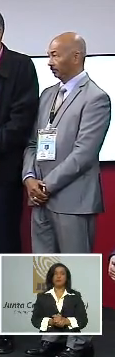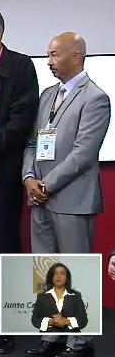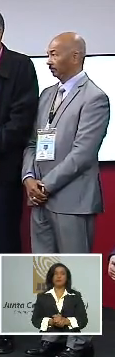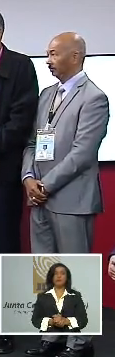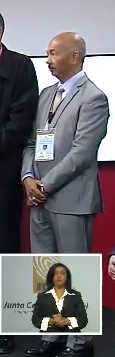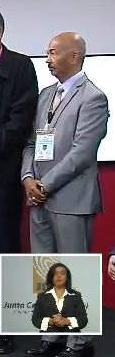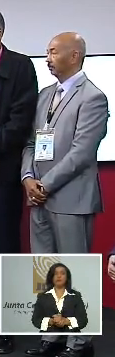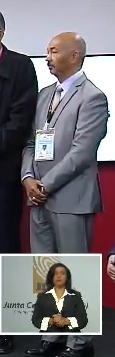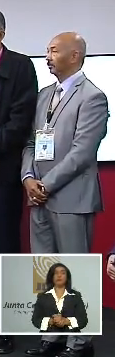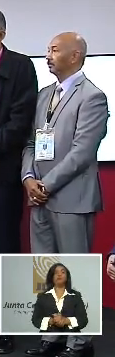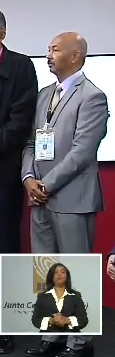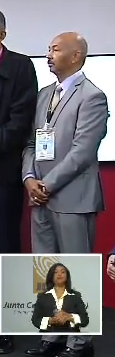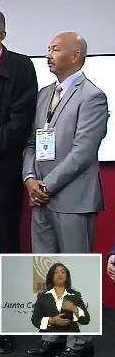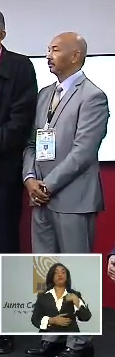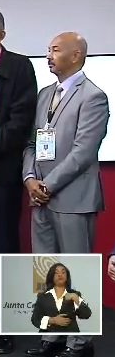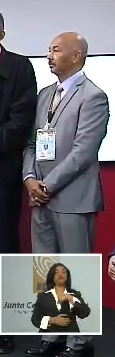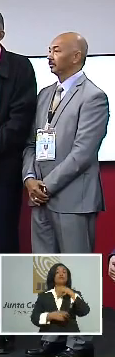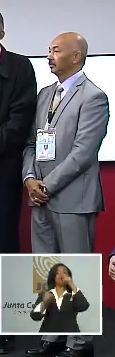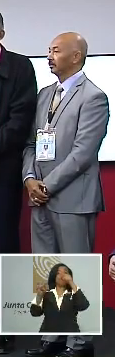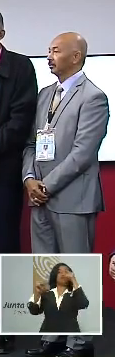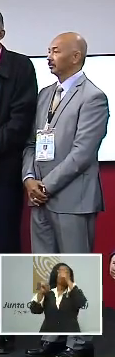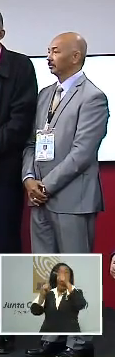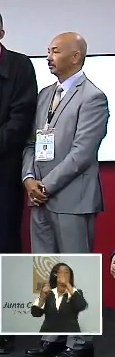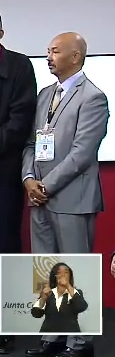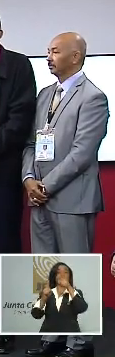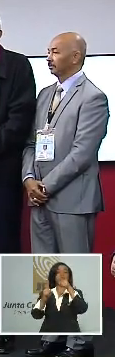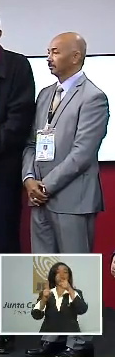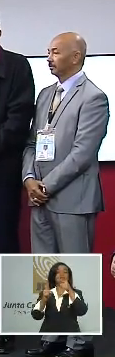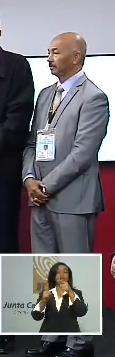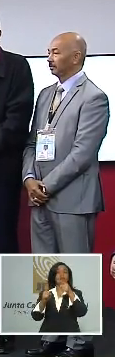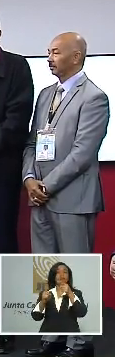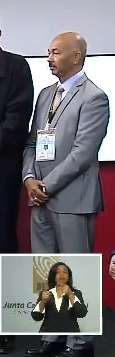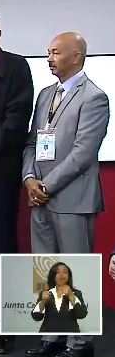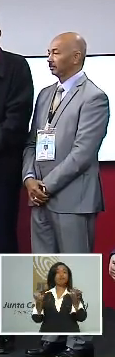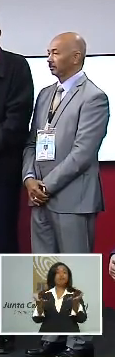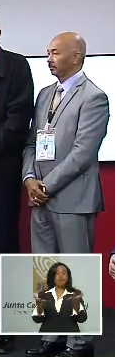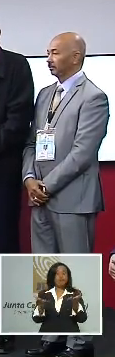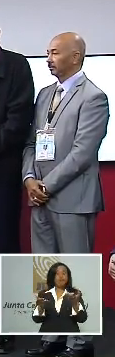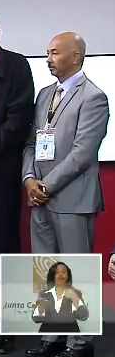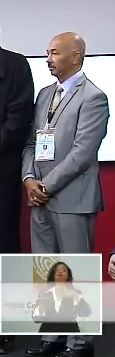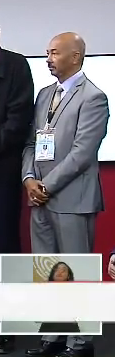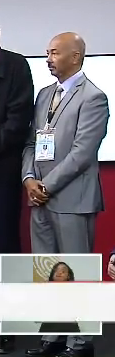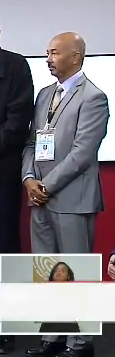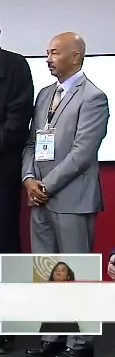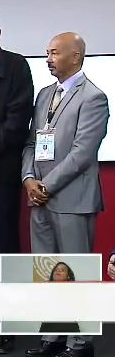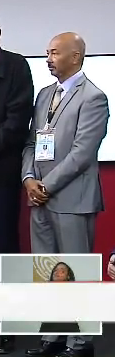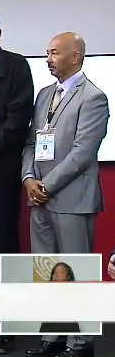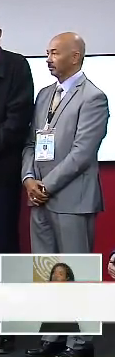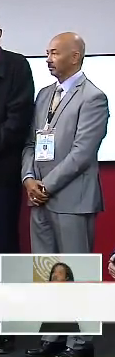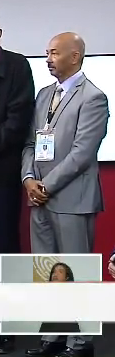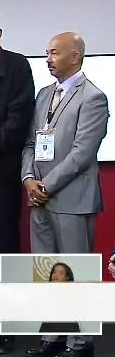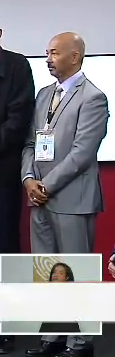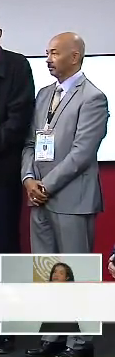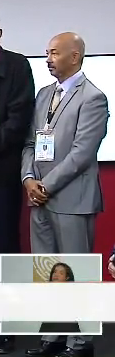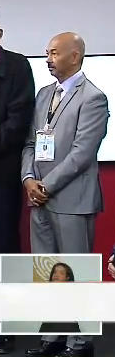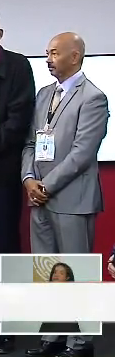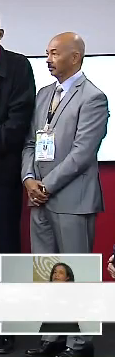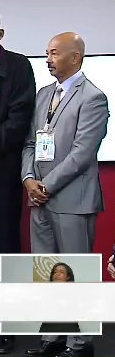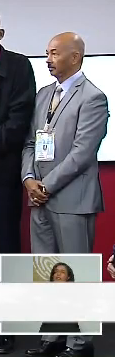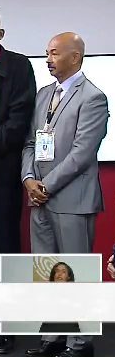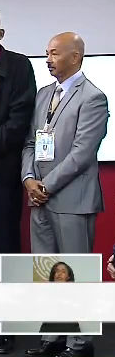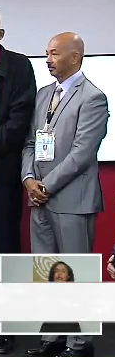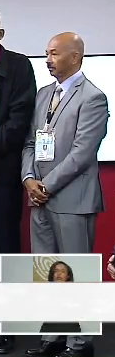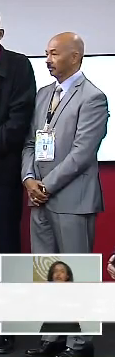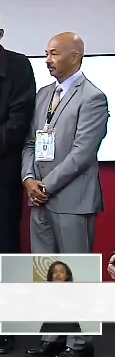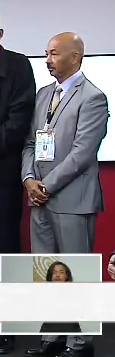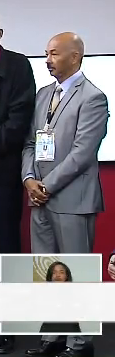nuestro propósito como comisión de seguimiento es que sea transparente en